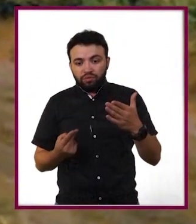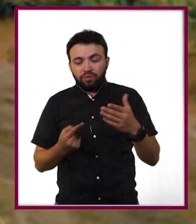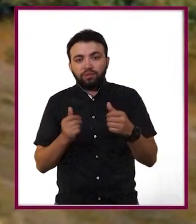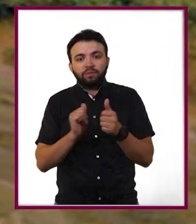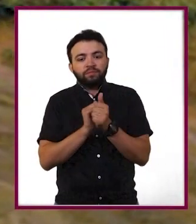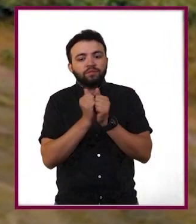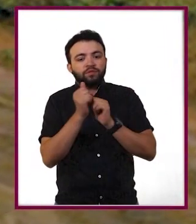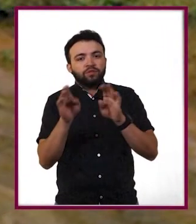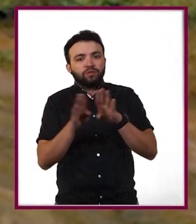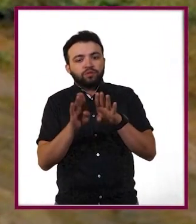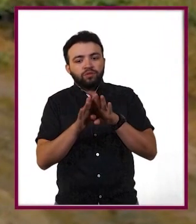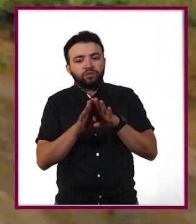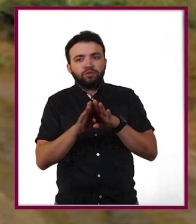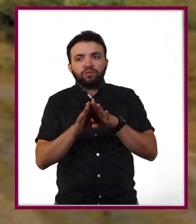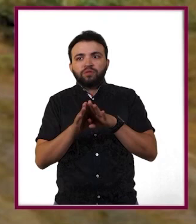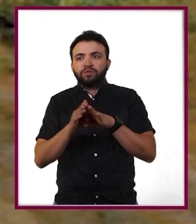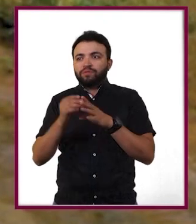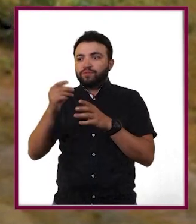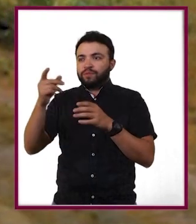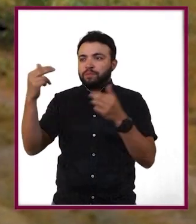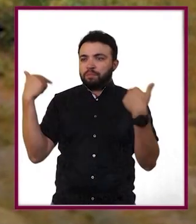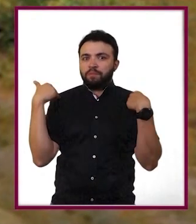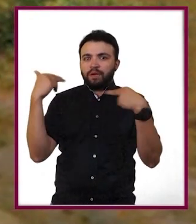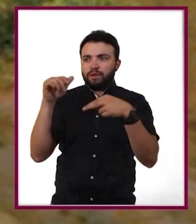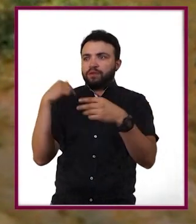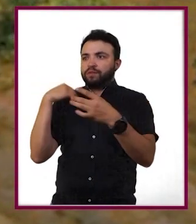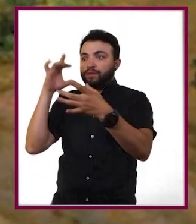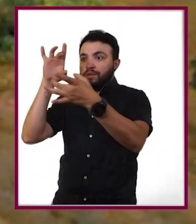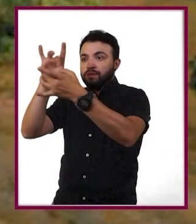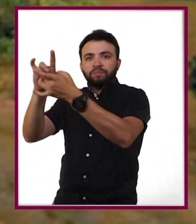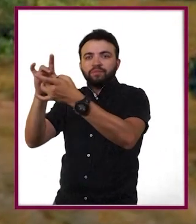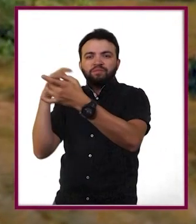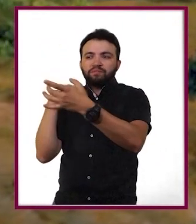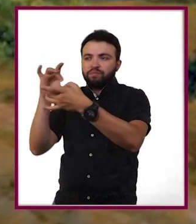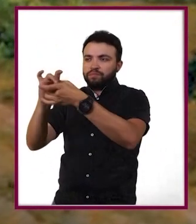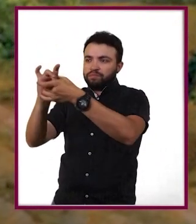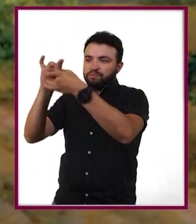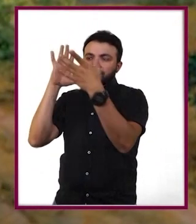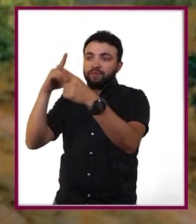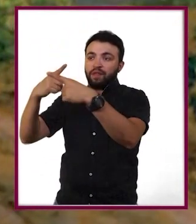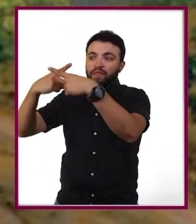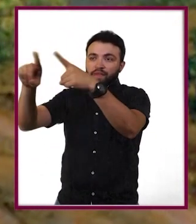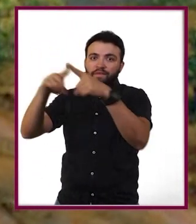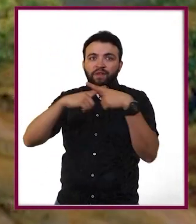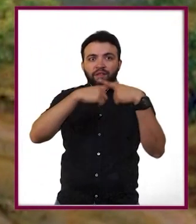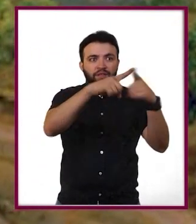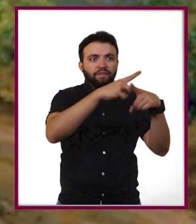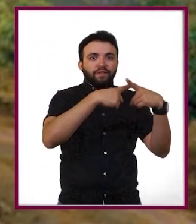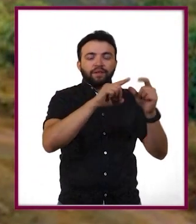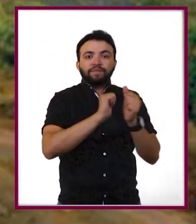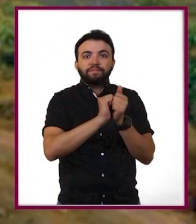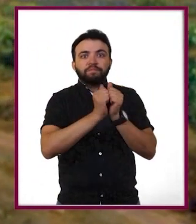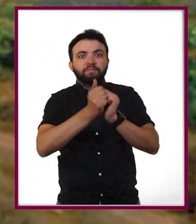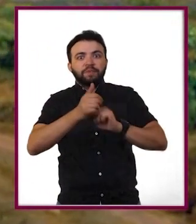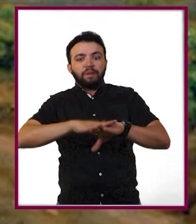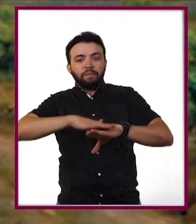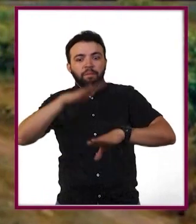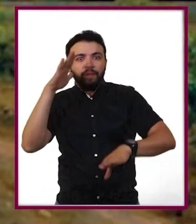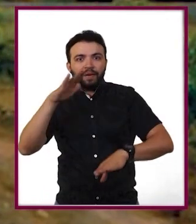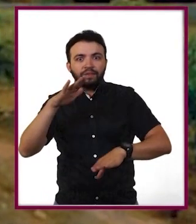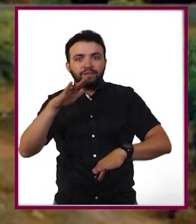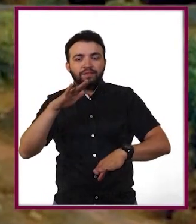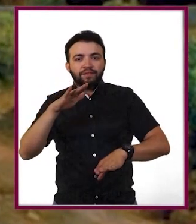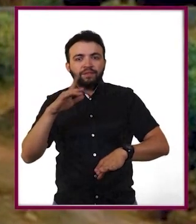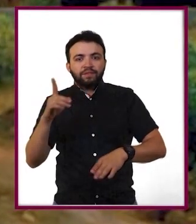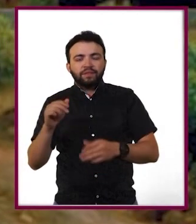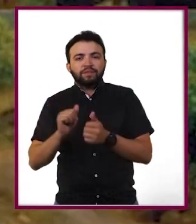muy destacados como Landesio, la pintura de Velasco hay un momento que se desconecta de las influencias de